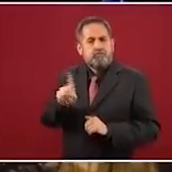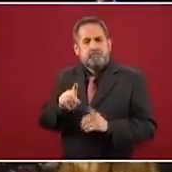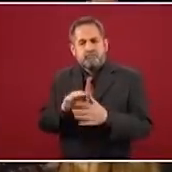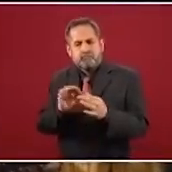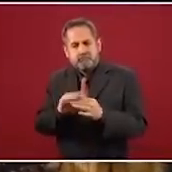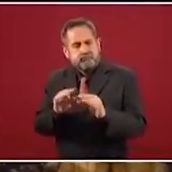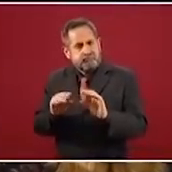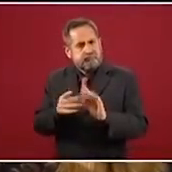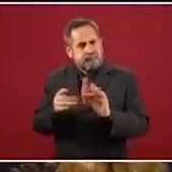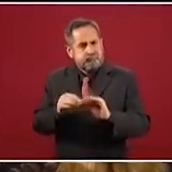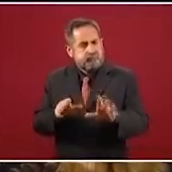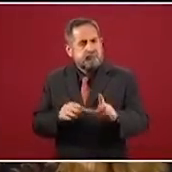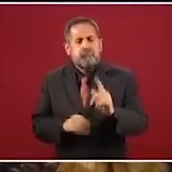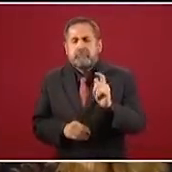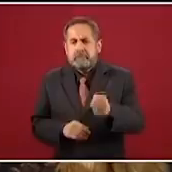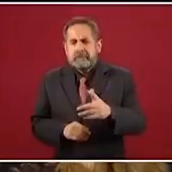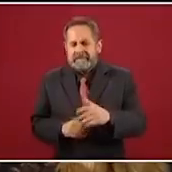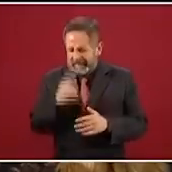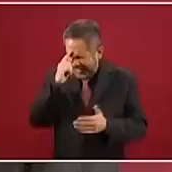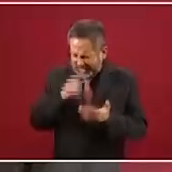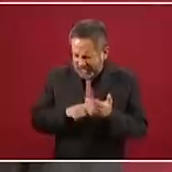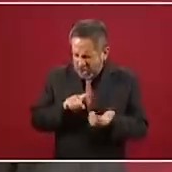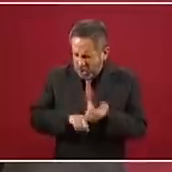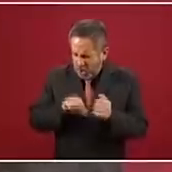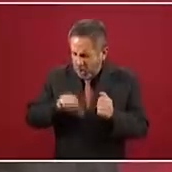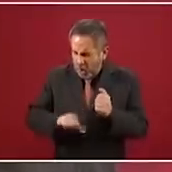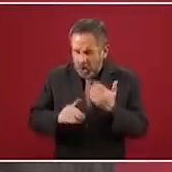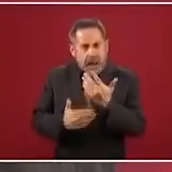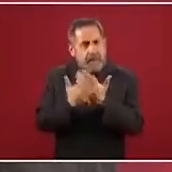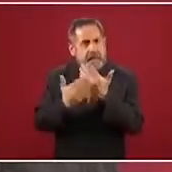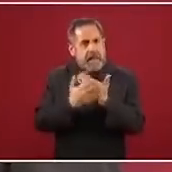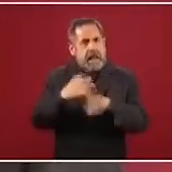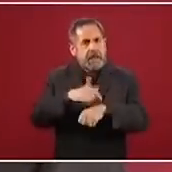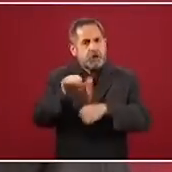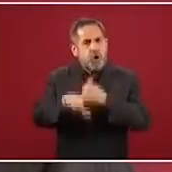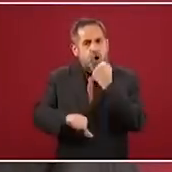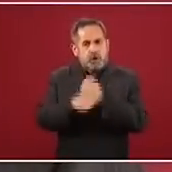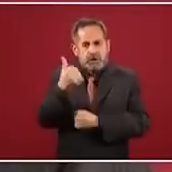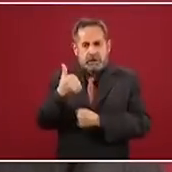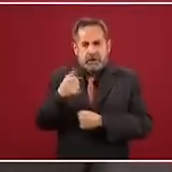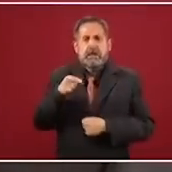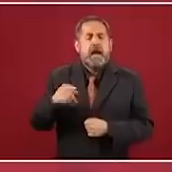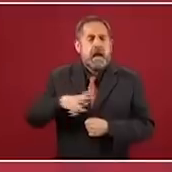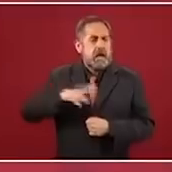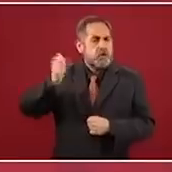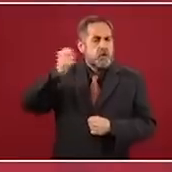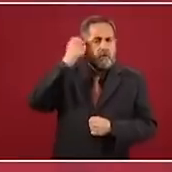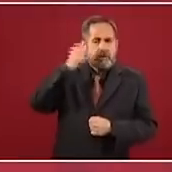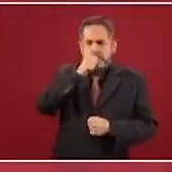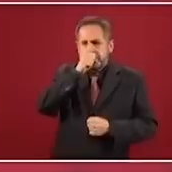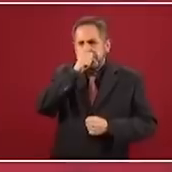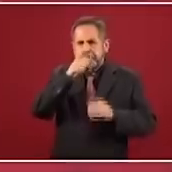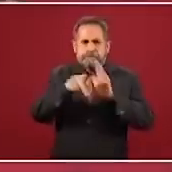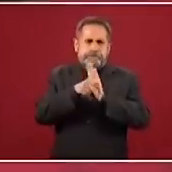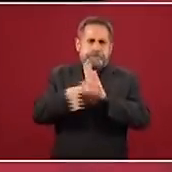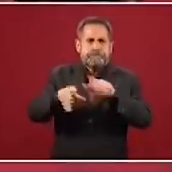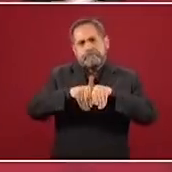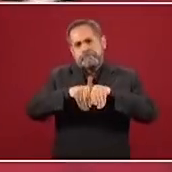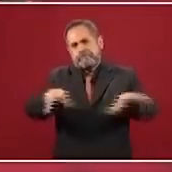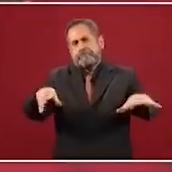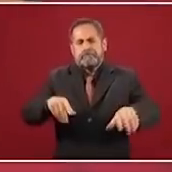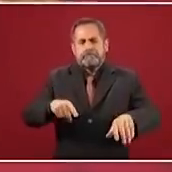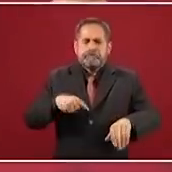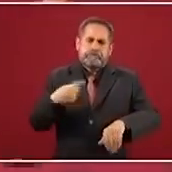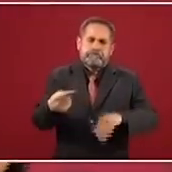que a las 11 de la mañana va a haber una conferencia de prensa para